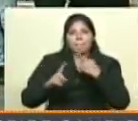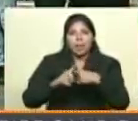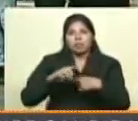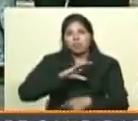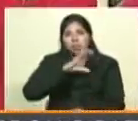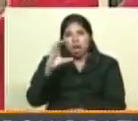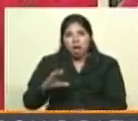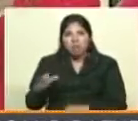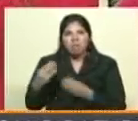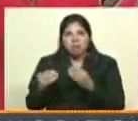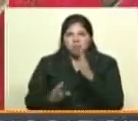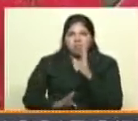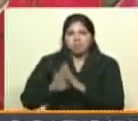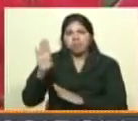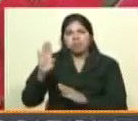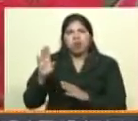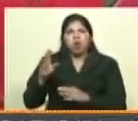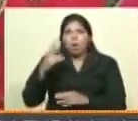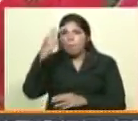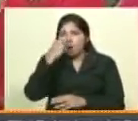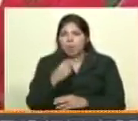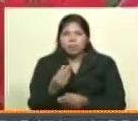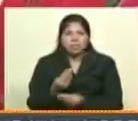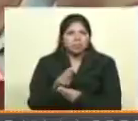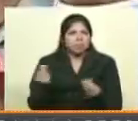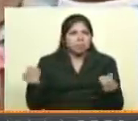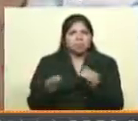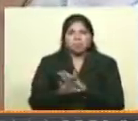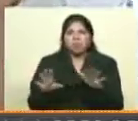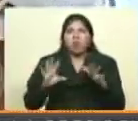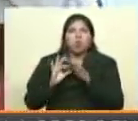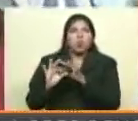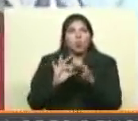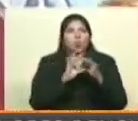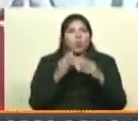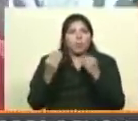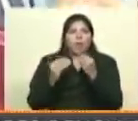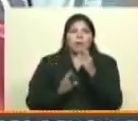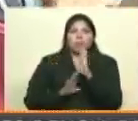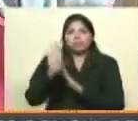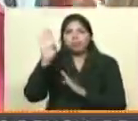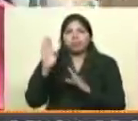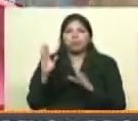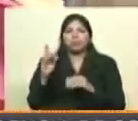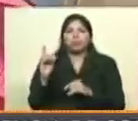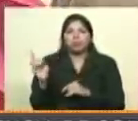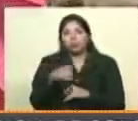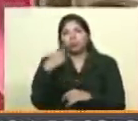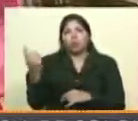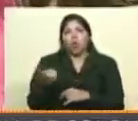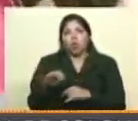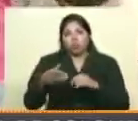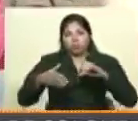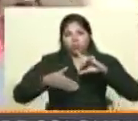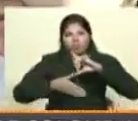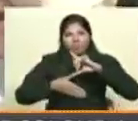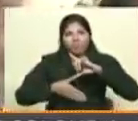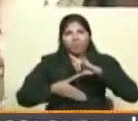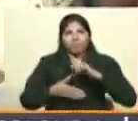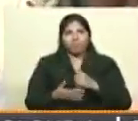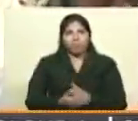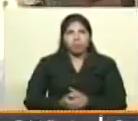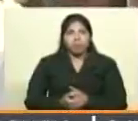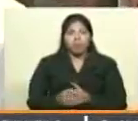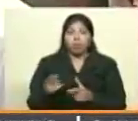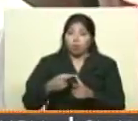desarrollo, para superar la pobreza, para unirnos en función de la prosperidad de todos los pueblos de este continente. Por